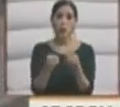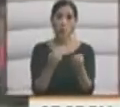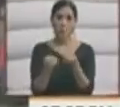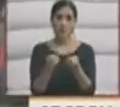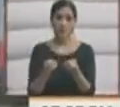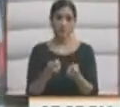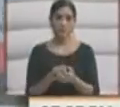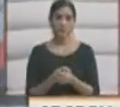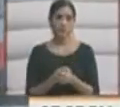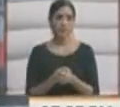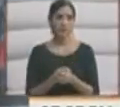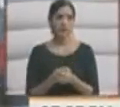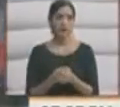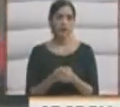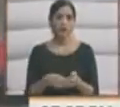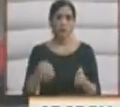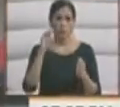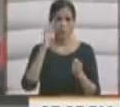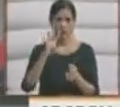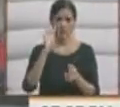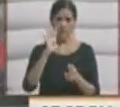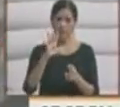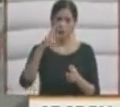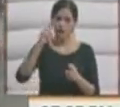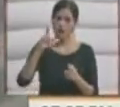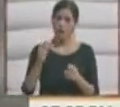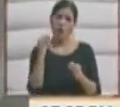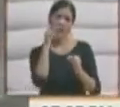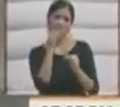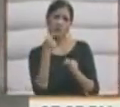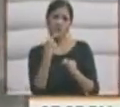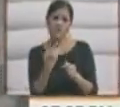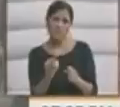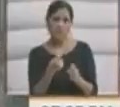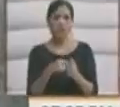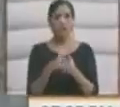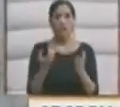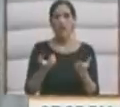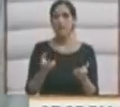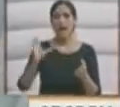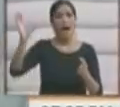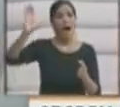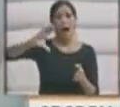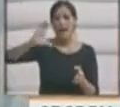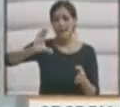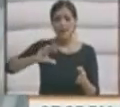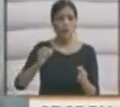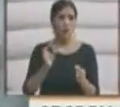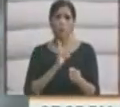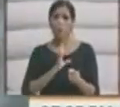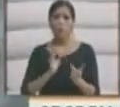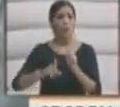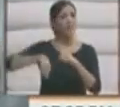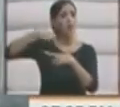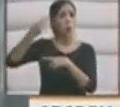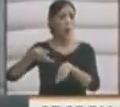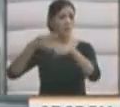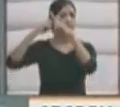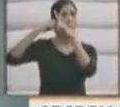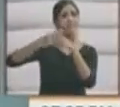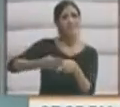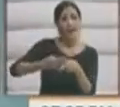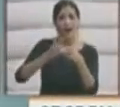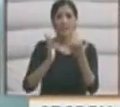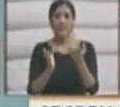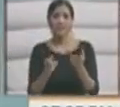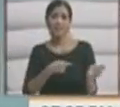trae 45 kilos, ¿cierto? Sí, no. Entonces ellos dicen que esa harina no es de ellos, que es de otra panadería, que se la tienen que llevar. Pero